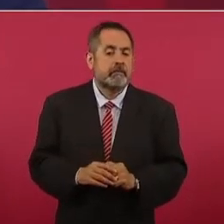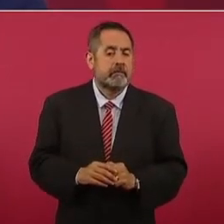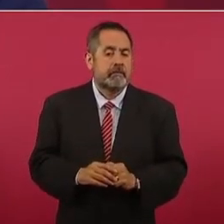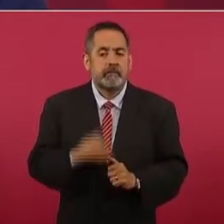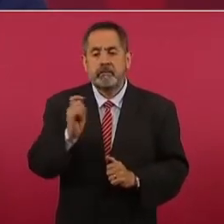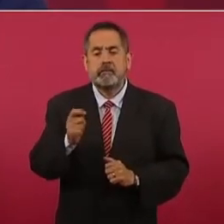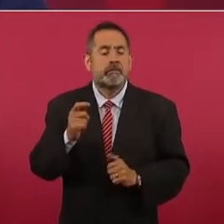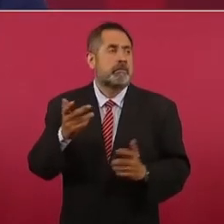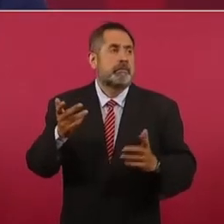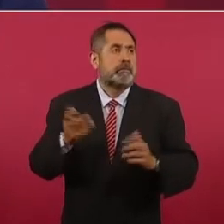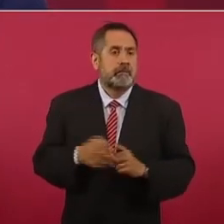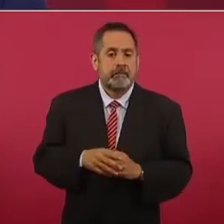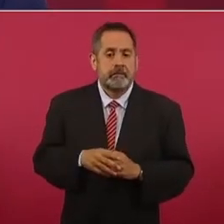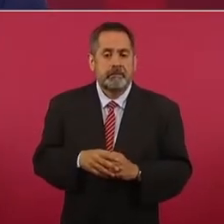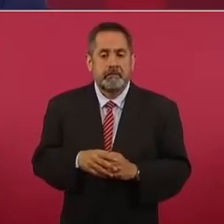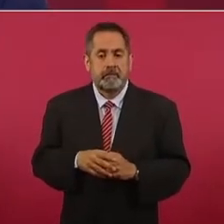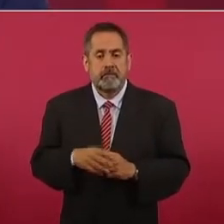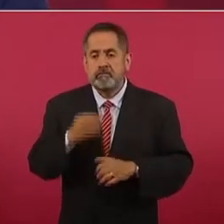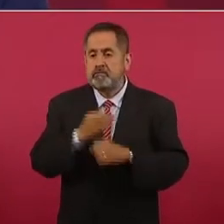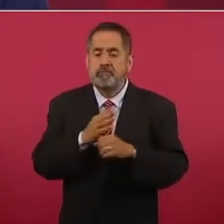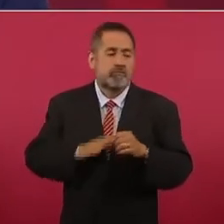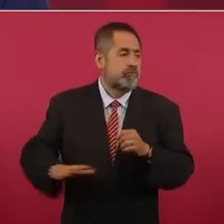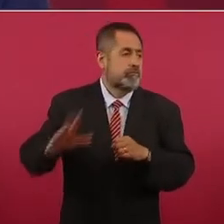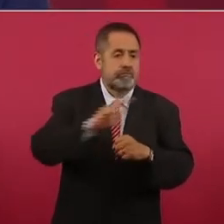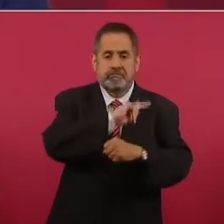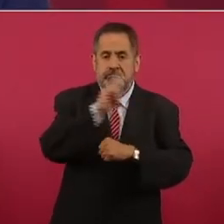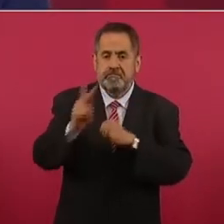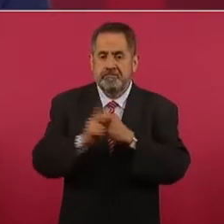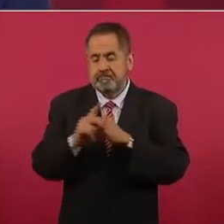estaría en llamas el país.